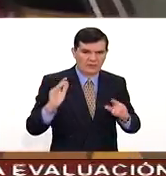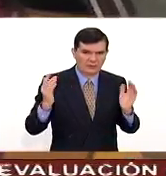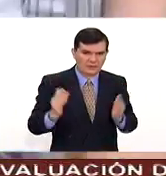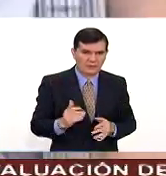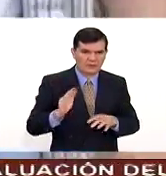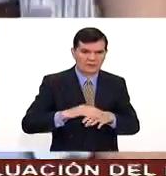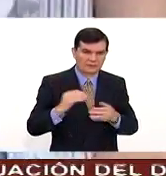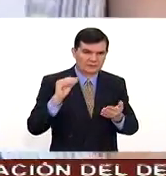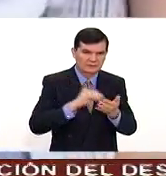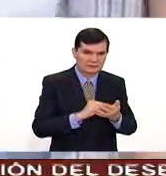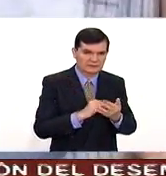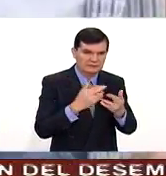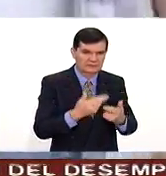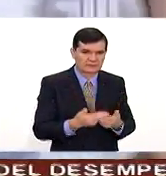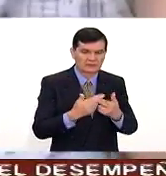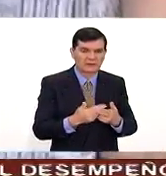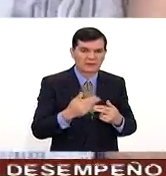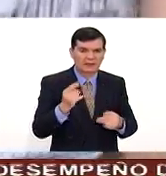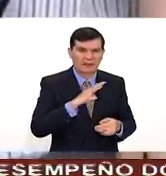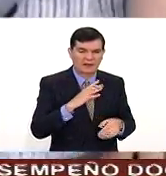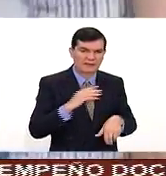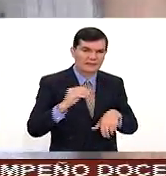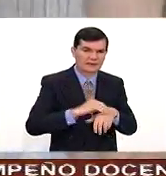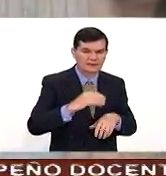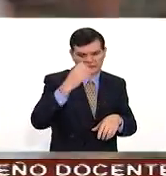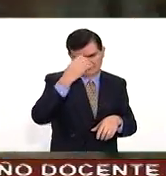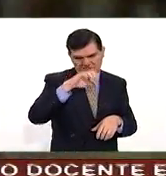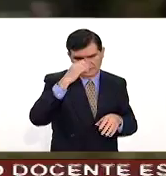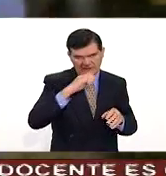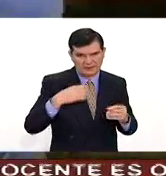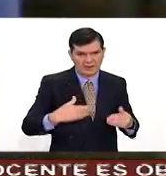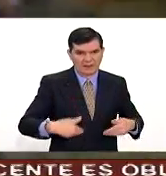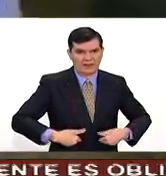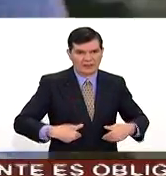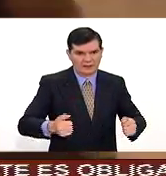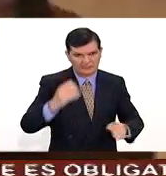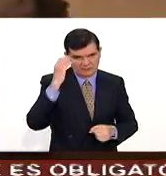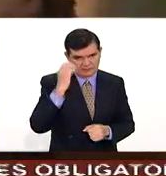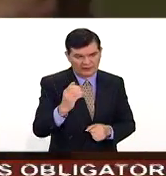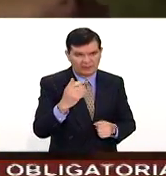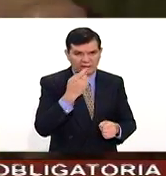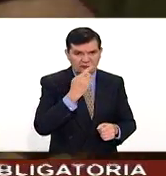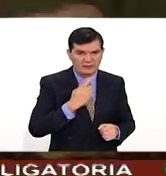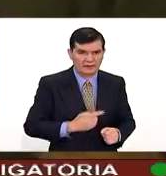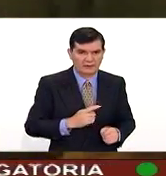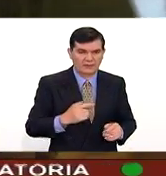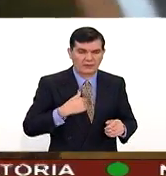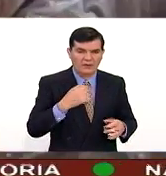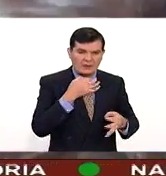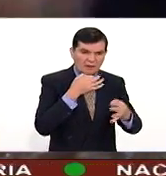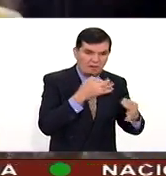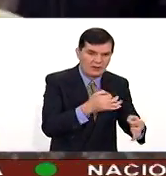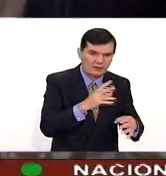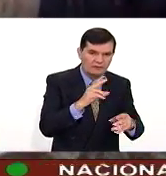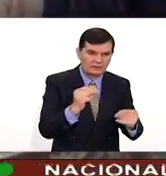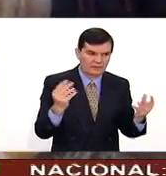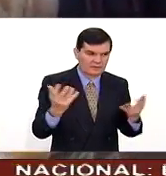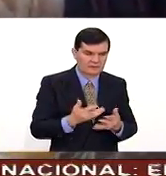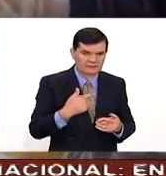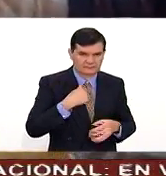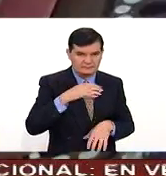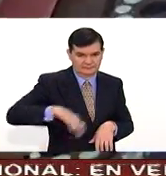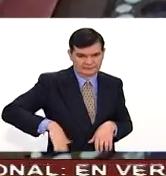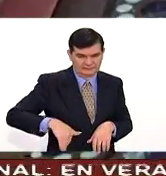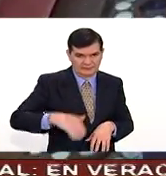nutrientes esenciales que experimentan hambre severa cuando hacen dieta. No resistas un antojo. Te cuento